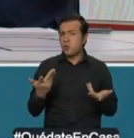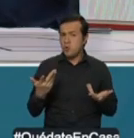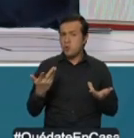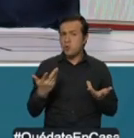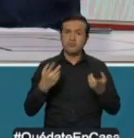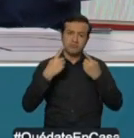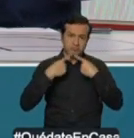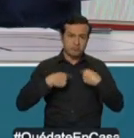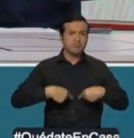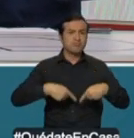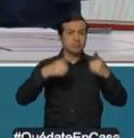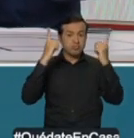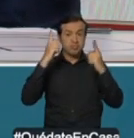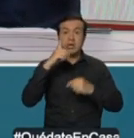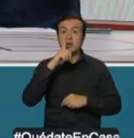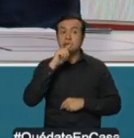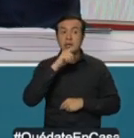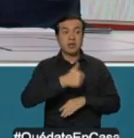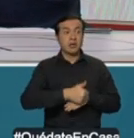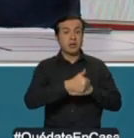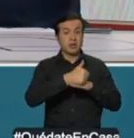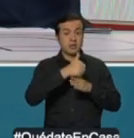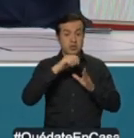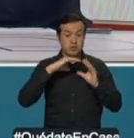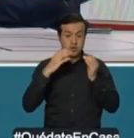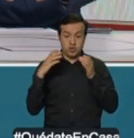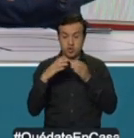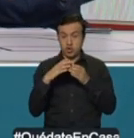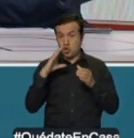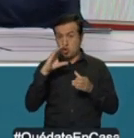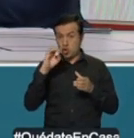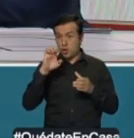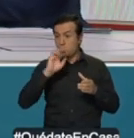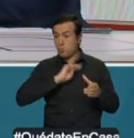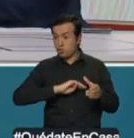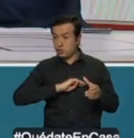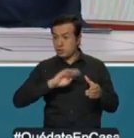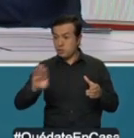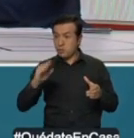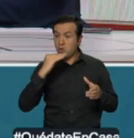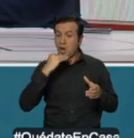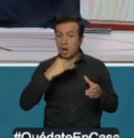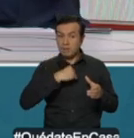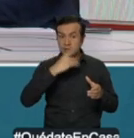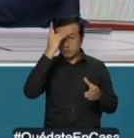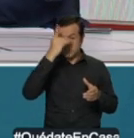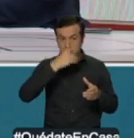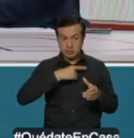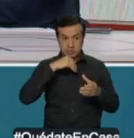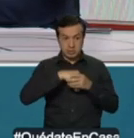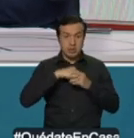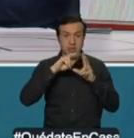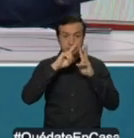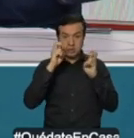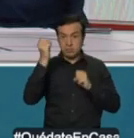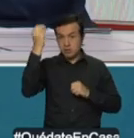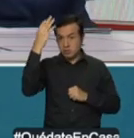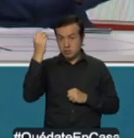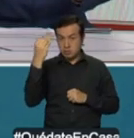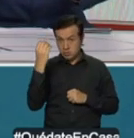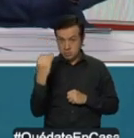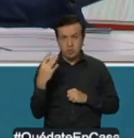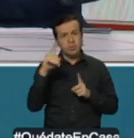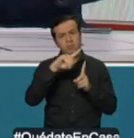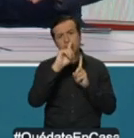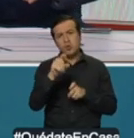oficialización por parte de la autoridad cantonal al coi nacional sobre lo que se va a hacer en el tema de la semaforización le